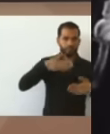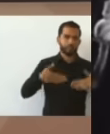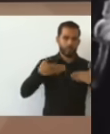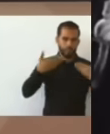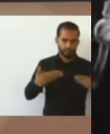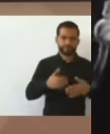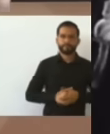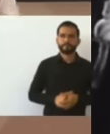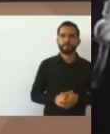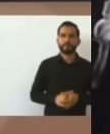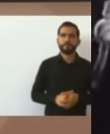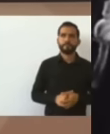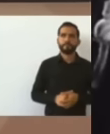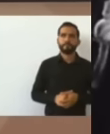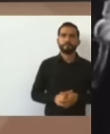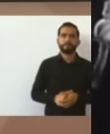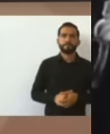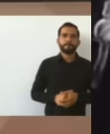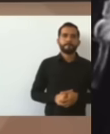Hay manera, ahí me han visto.